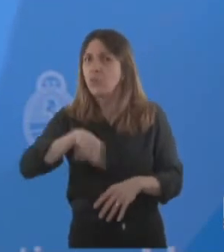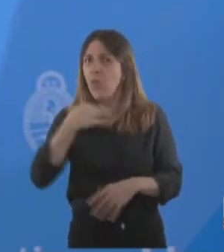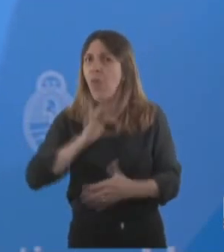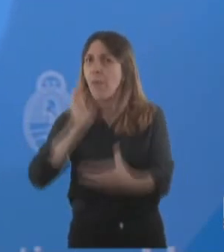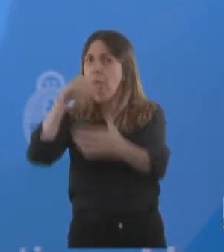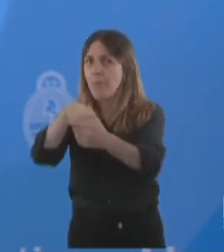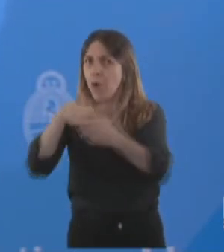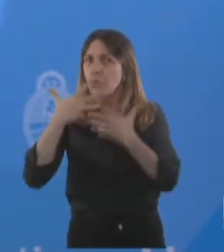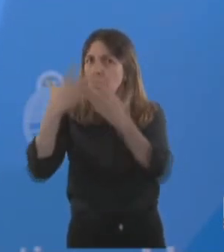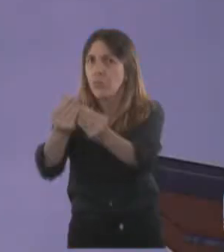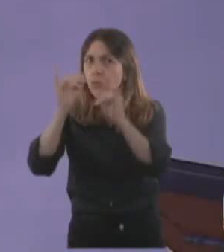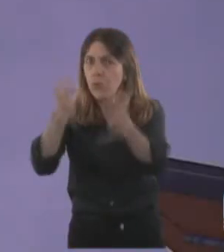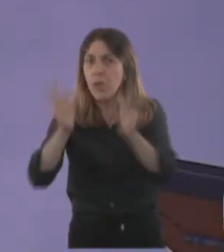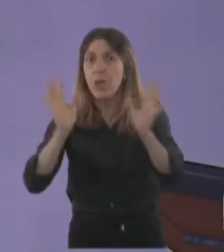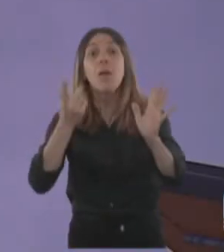Pero para hacerlo